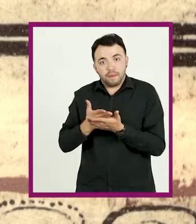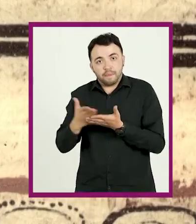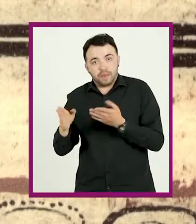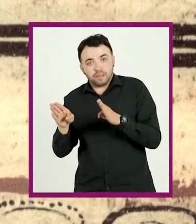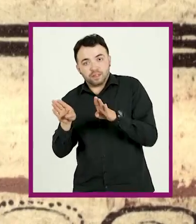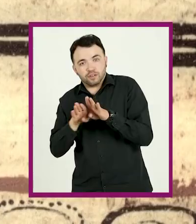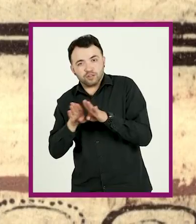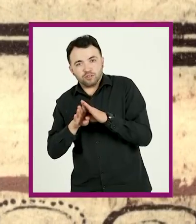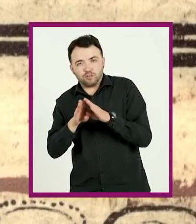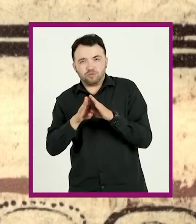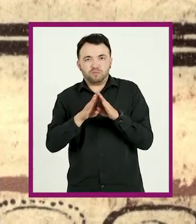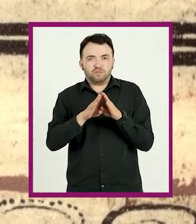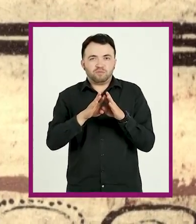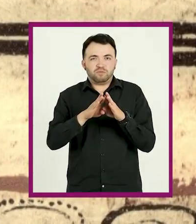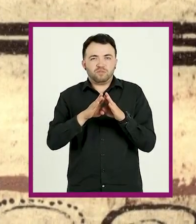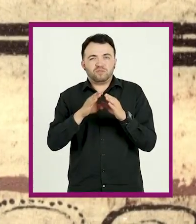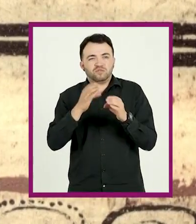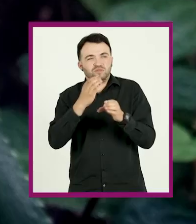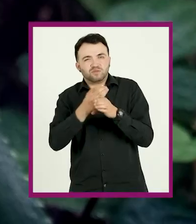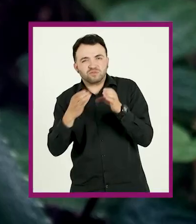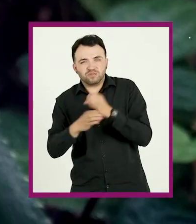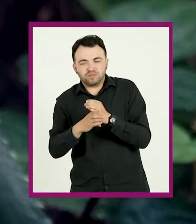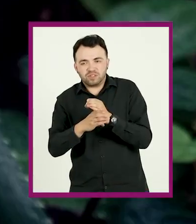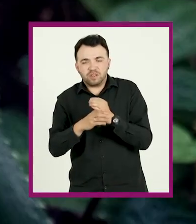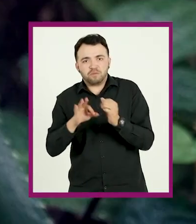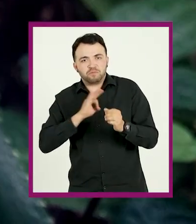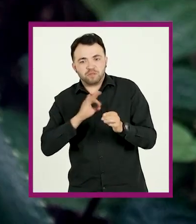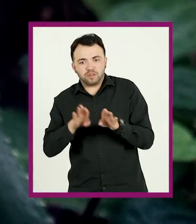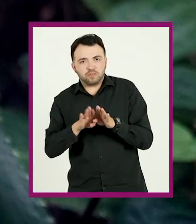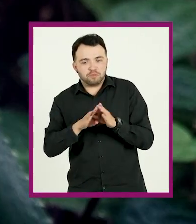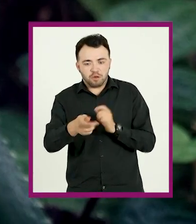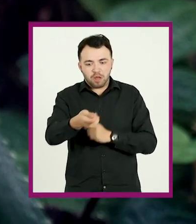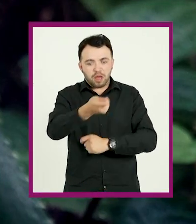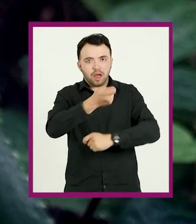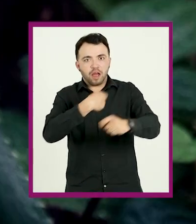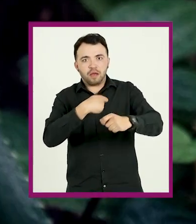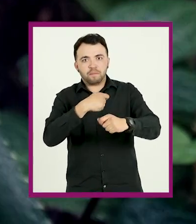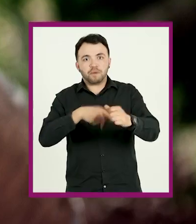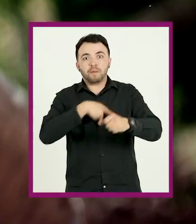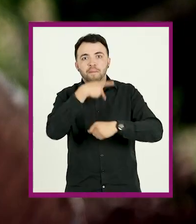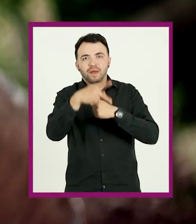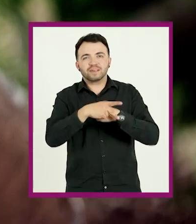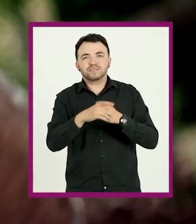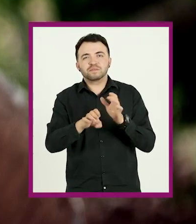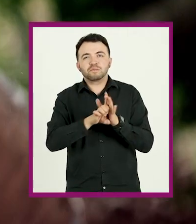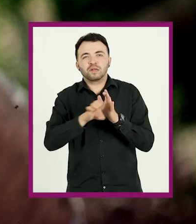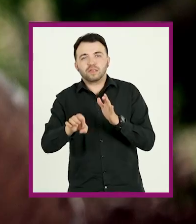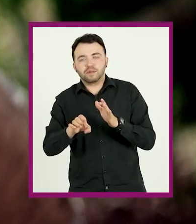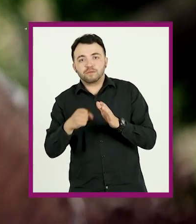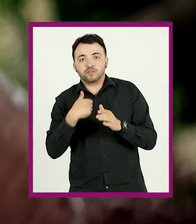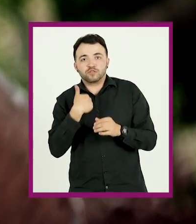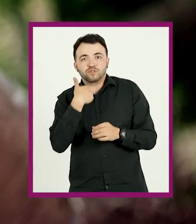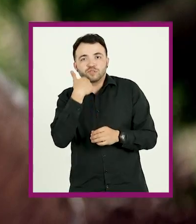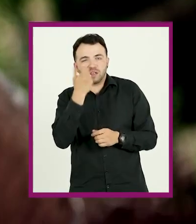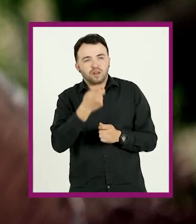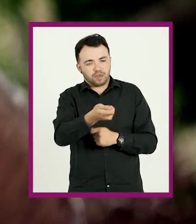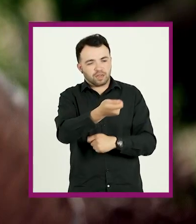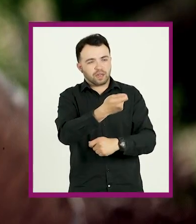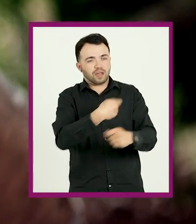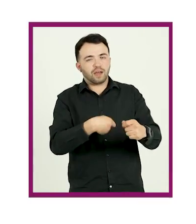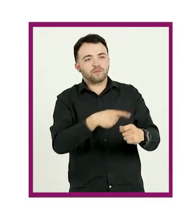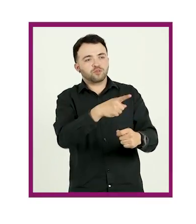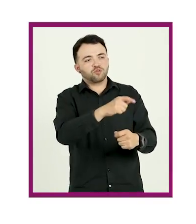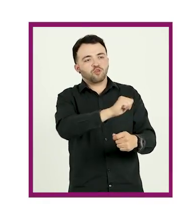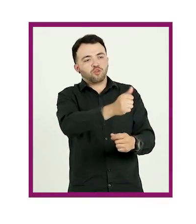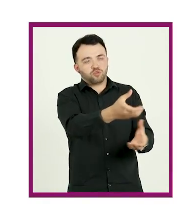tráfico de las semillas del cacao en Mesoamérica a modo de moneda de cambio, lo que revela su importancia económica.